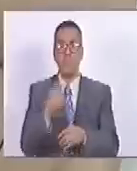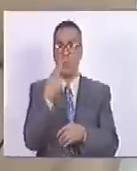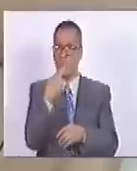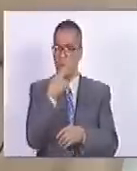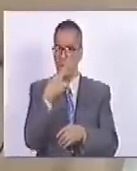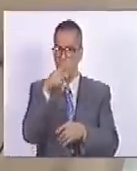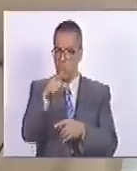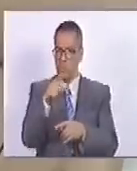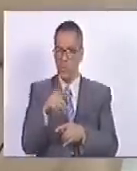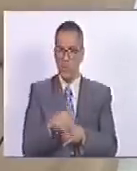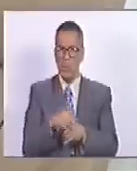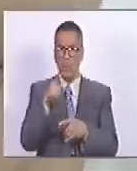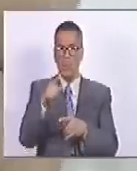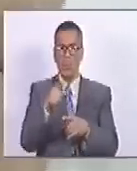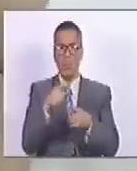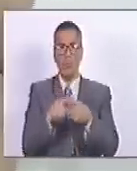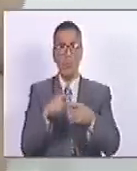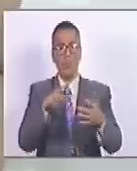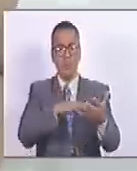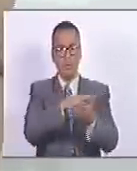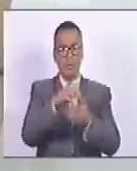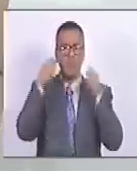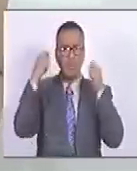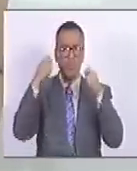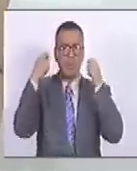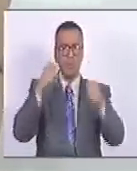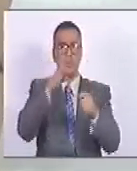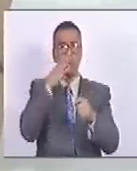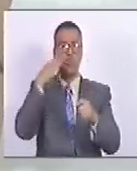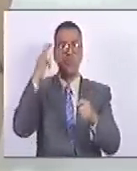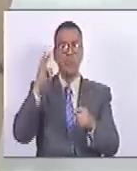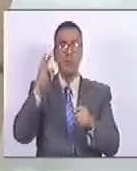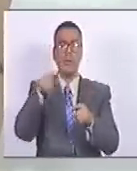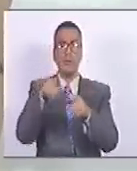Ocúpense de los disturbios y las protestas en Francia.